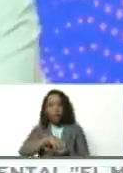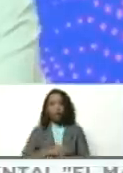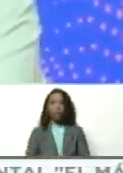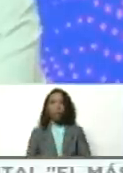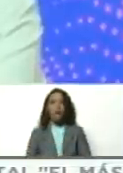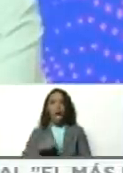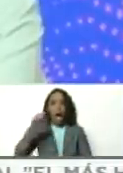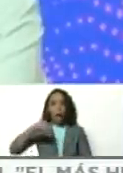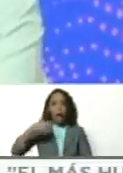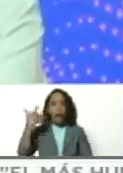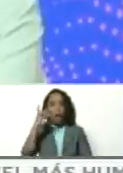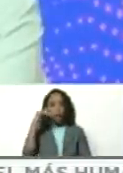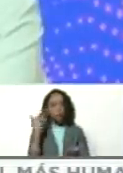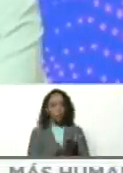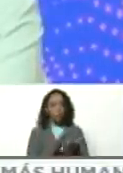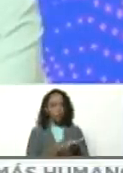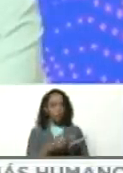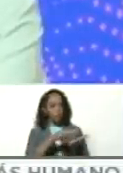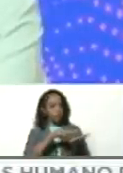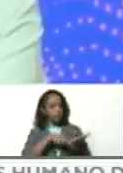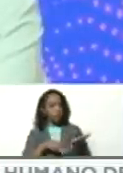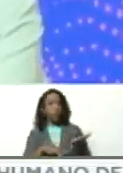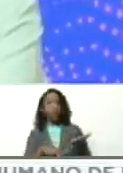Aquí están.